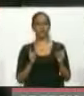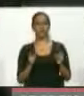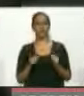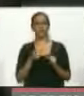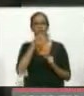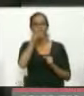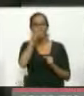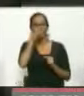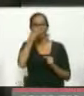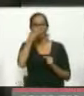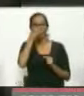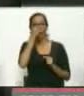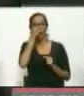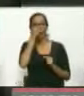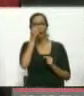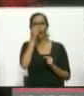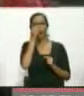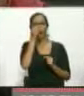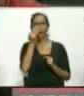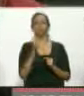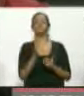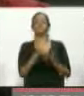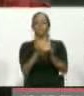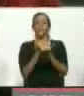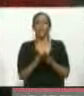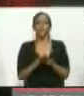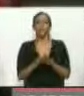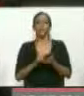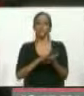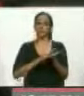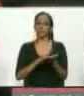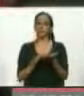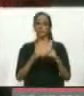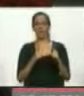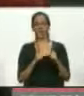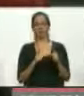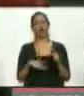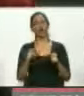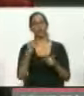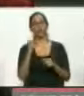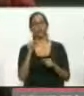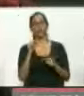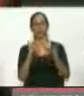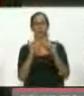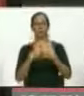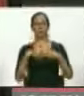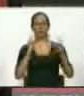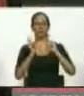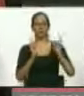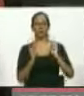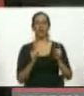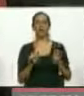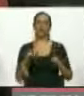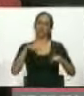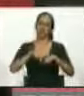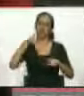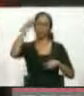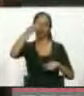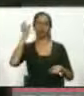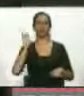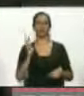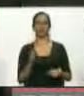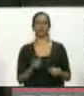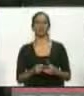sirvió como válvula de escape pero que en otros momentos determinados algunos empresarios lo han utilizado para tratar de arrinconar al cual lo deben